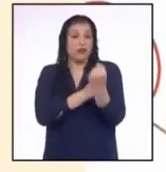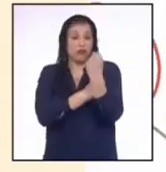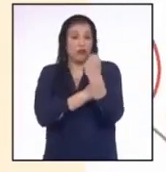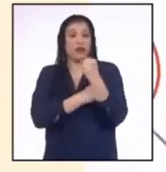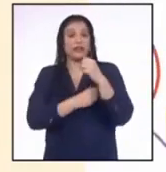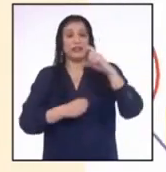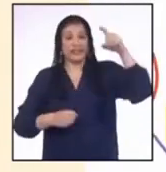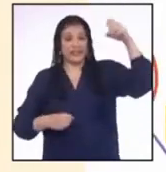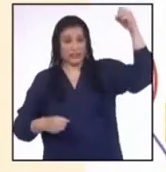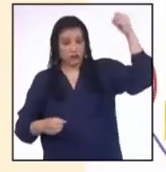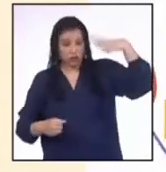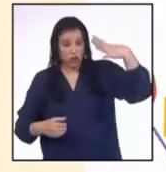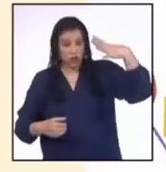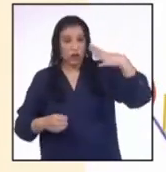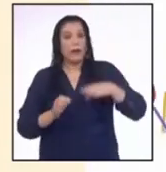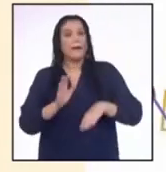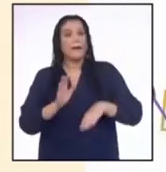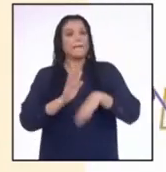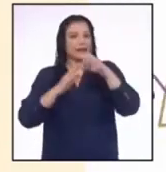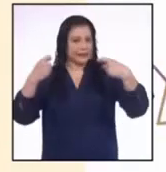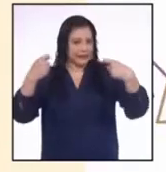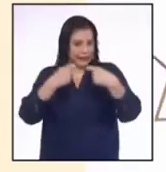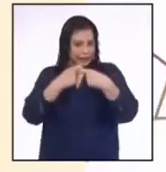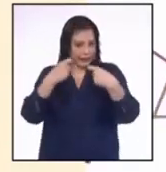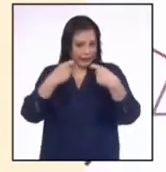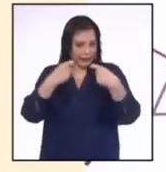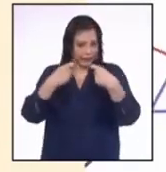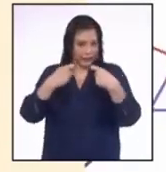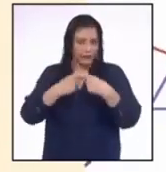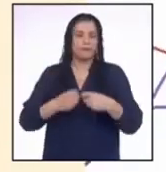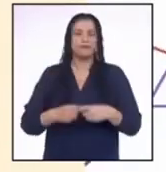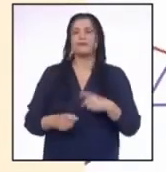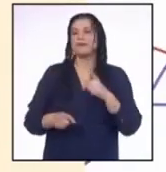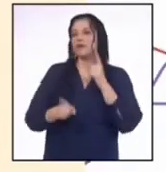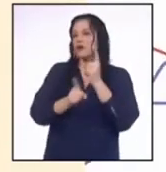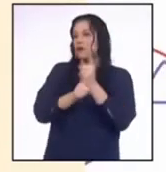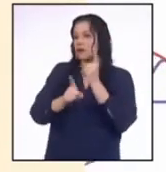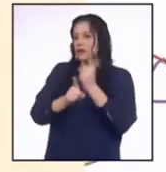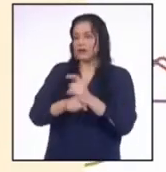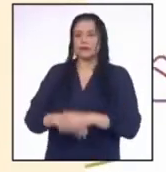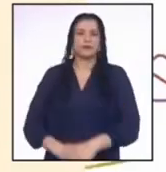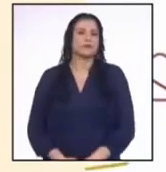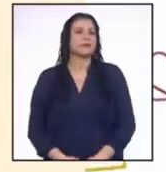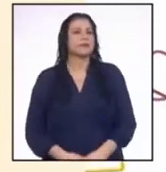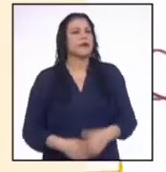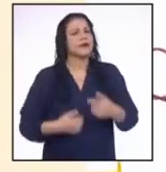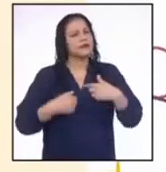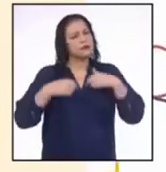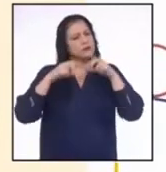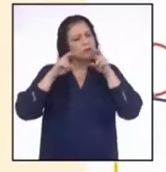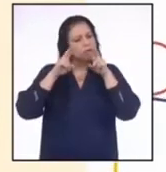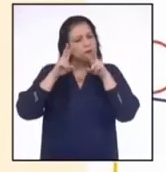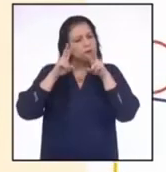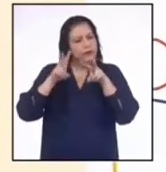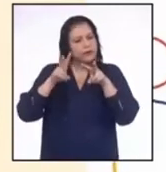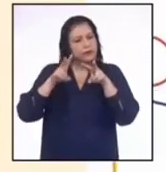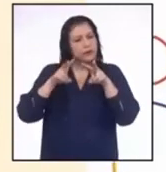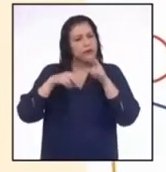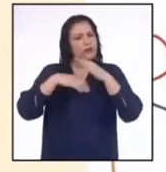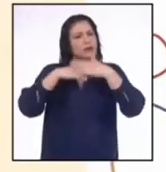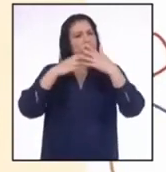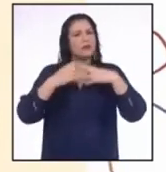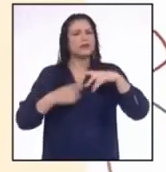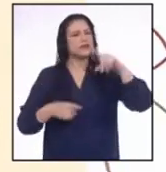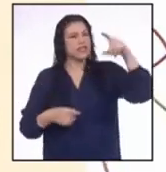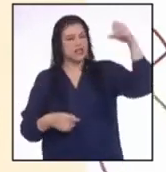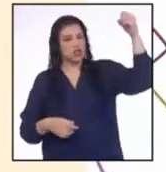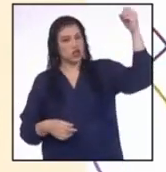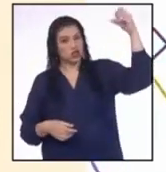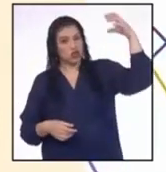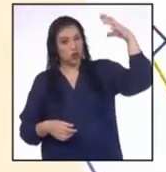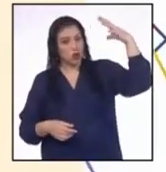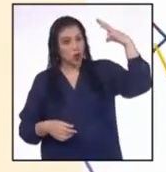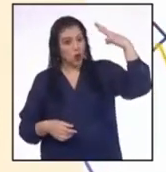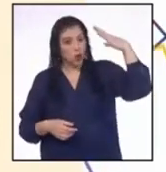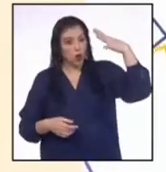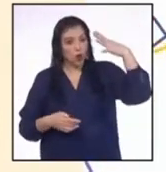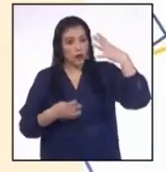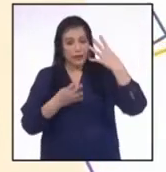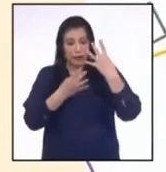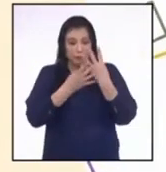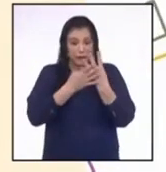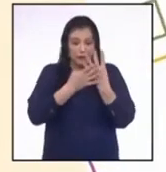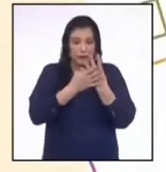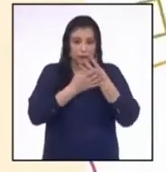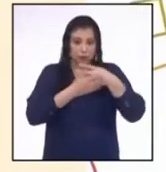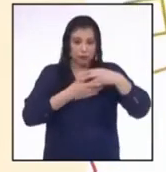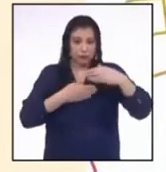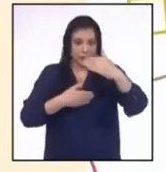luz, mayor será el flujo de la electricidad. Correcto. Estoy viendo que luego de que la energía solar pasa por estas celdas, llega